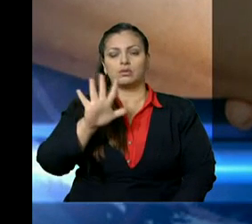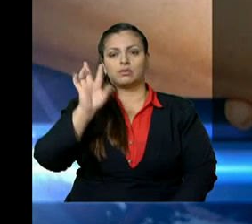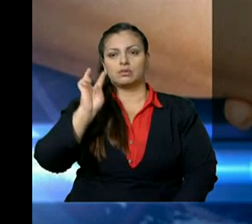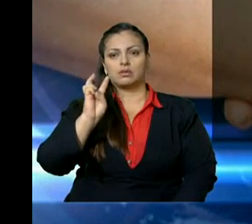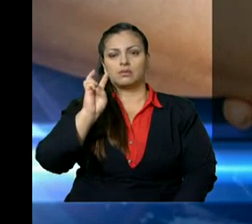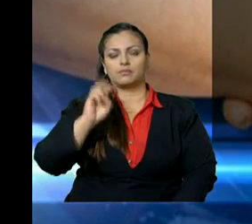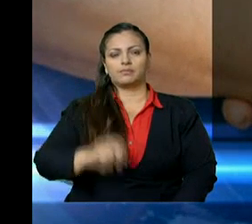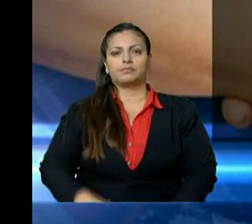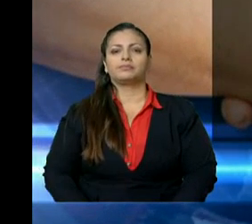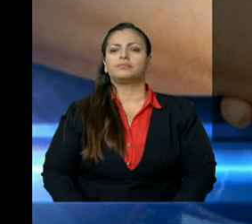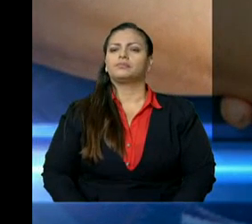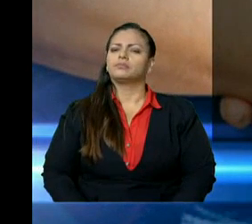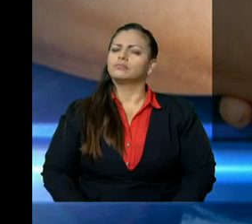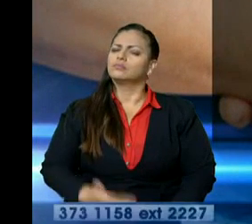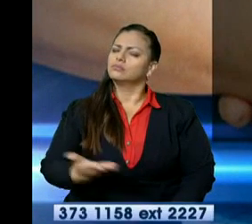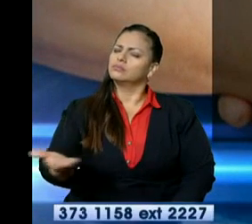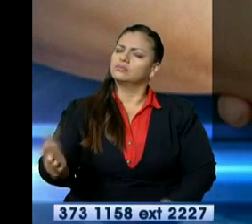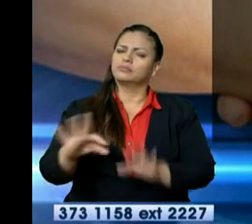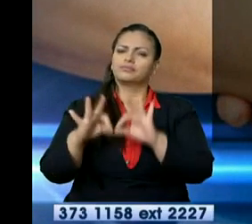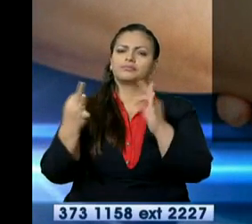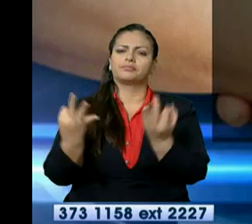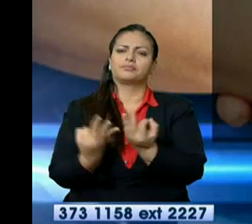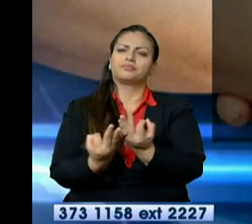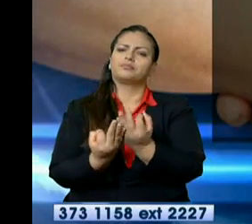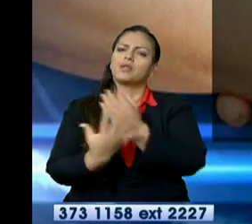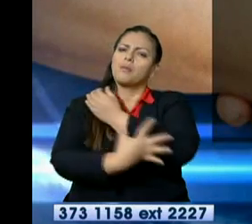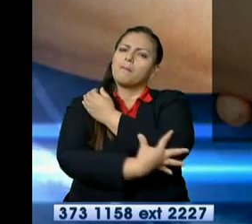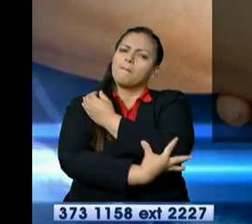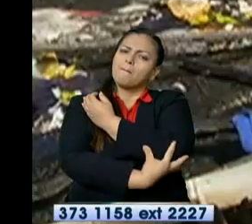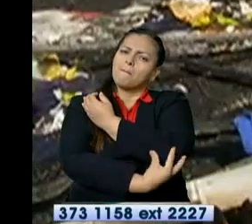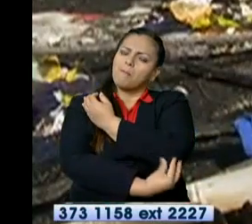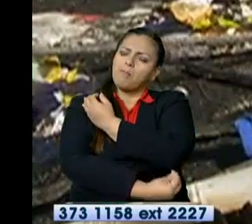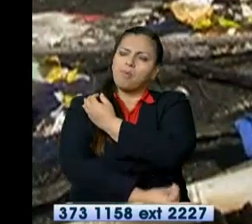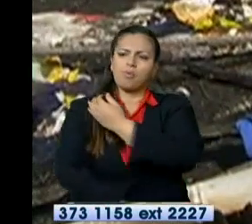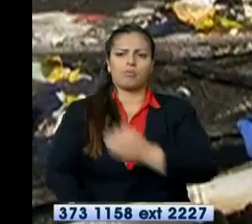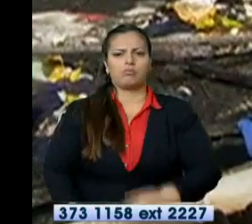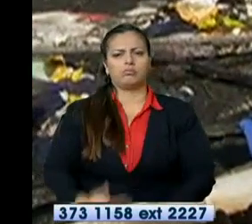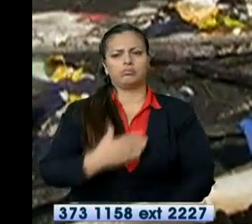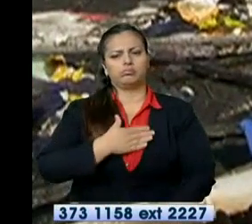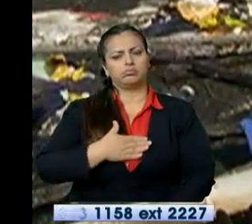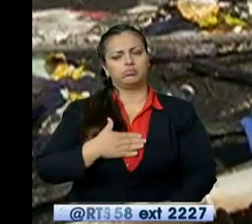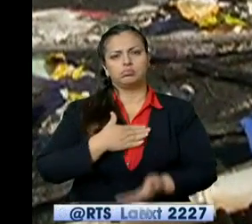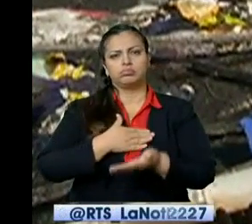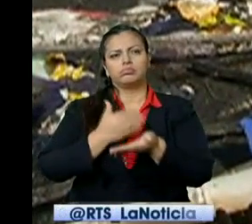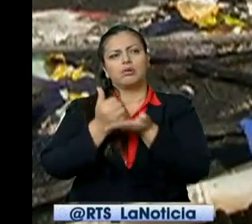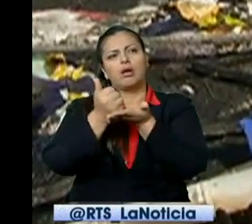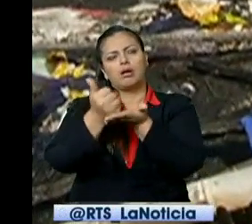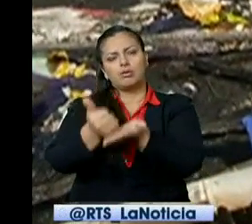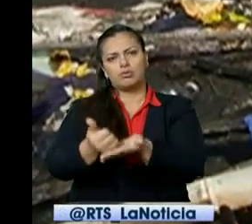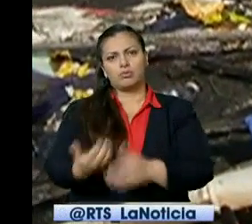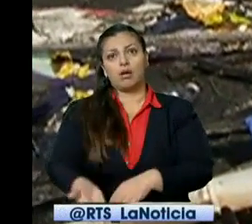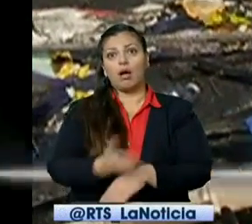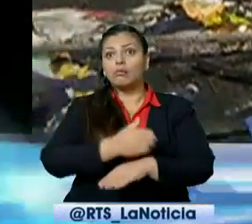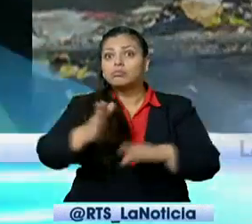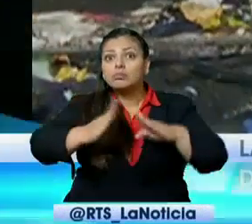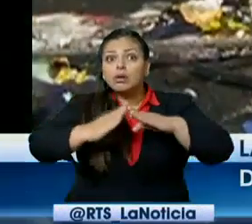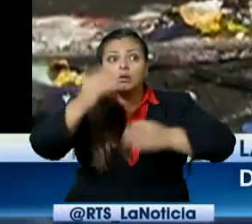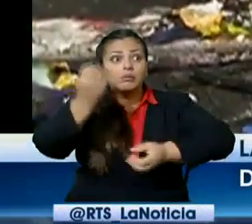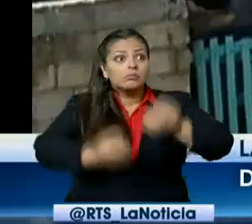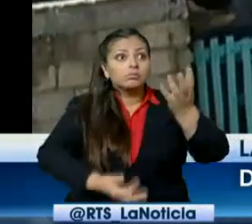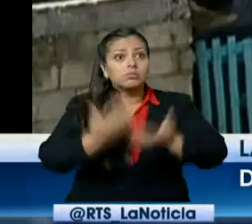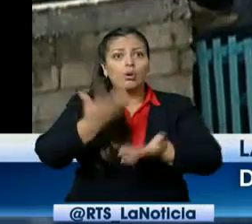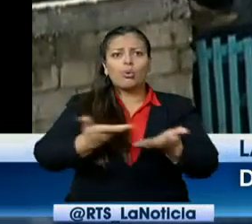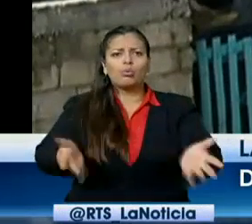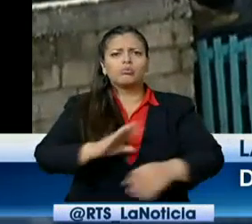0985-399-156. Son personas humildes a quienes el fuego les arrebató de un solo golpe todo lo poco que tenían